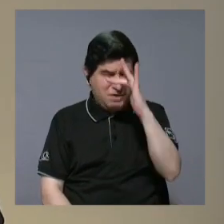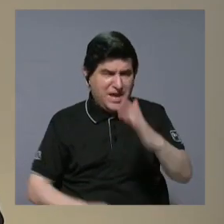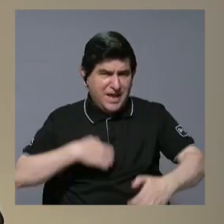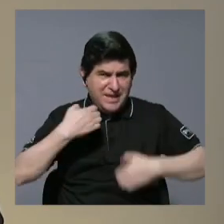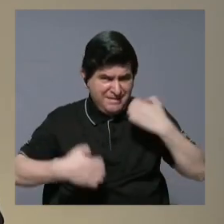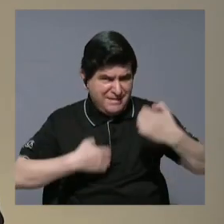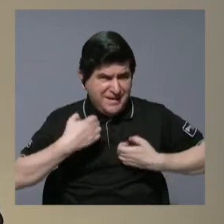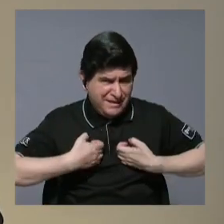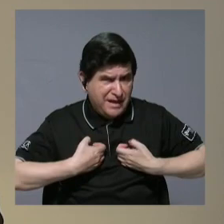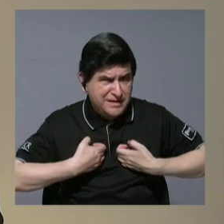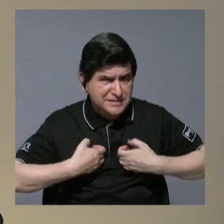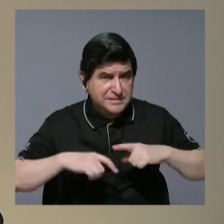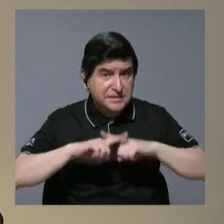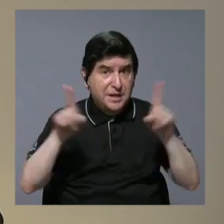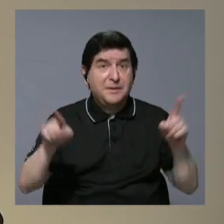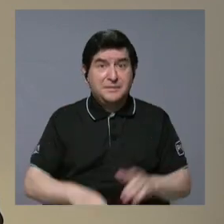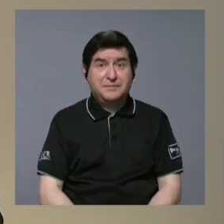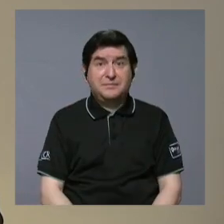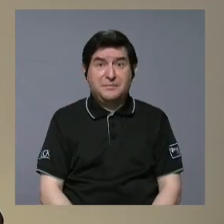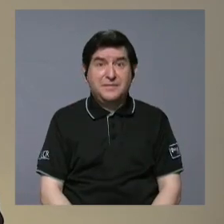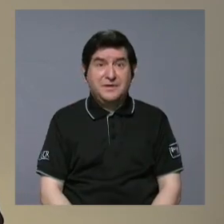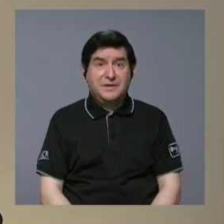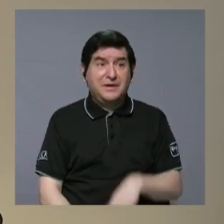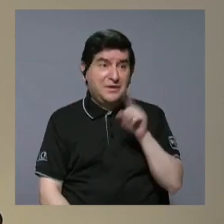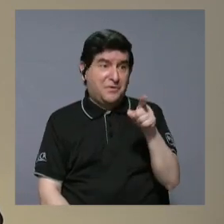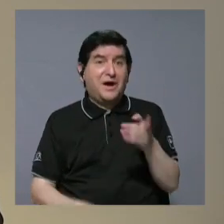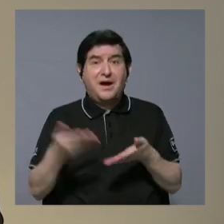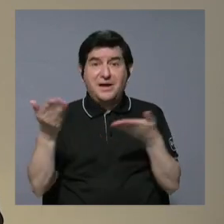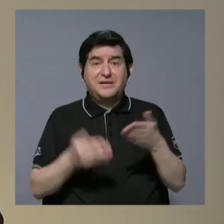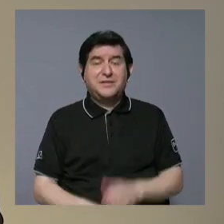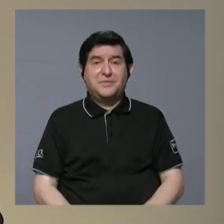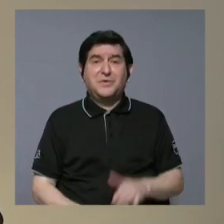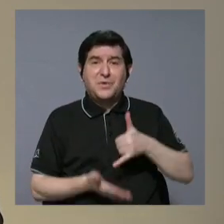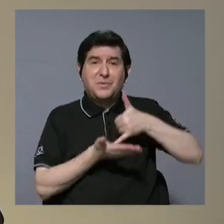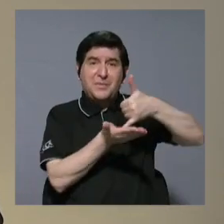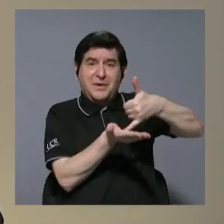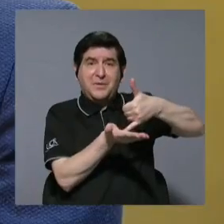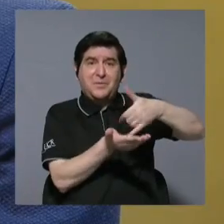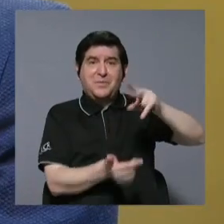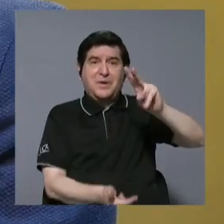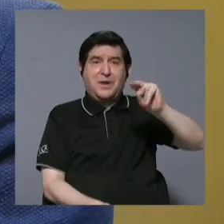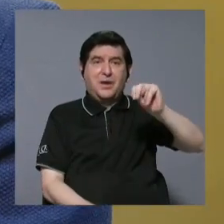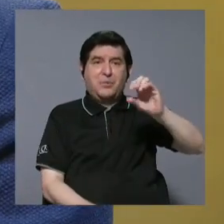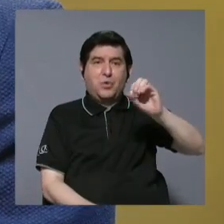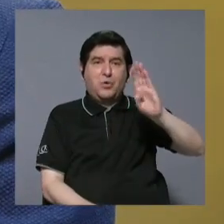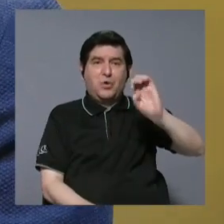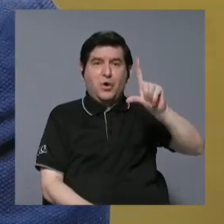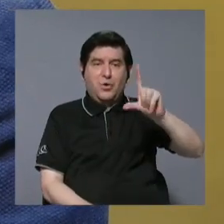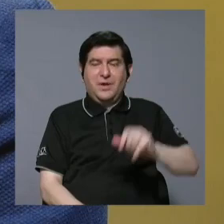emocional, pero por lo menos de ella, al señor le sirvió para un premio Nobel, que no es pequeña cosa. Sí, claro.